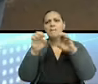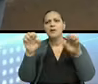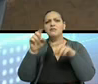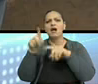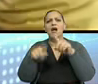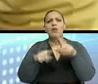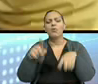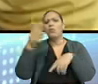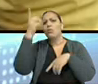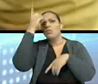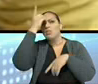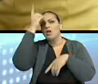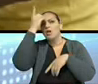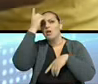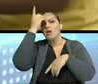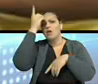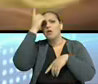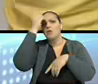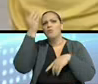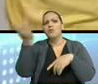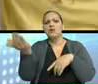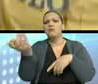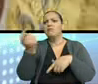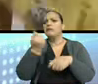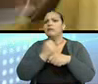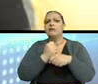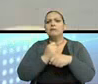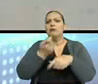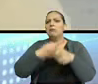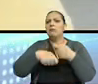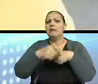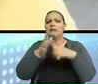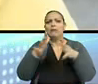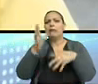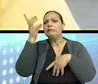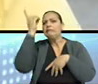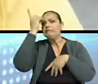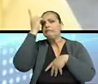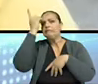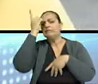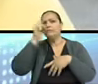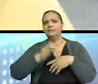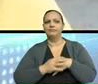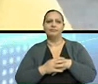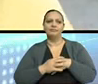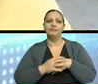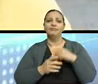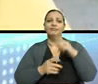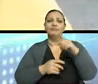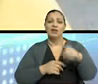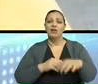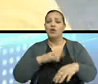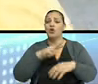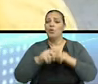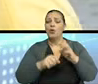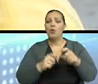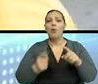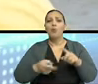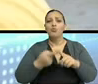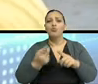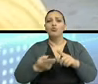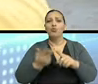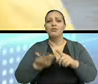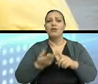al colmo de la sinvergüenzada, 4 veces han sido asaltados. Si con